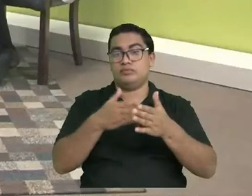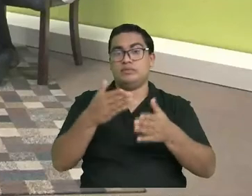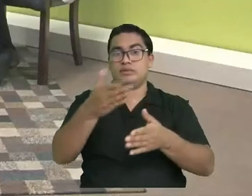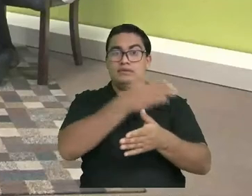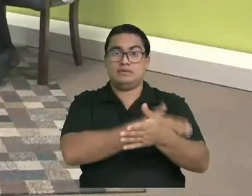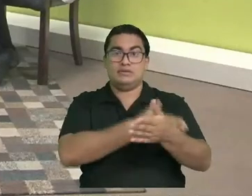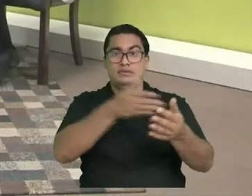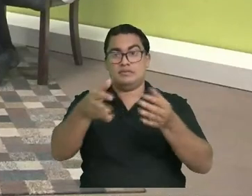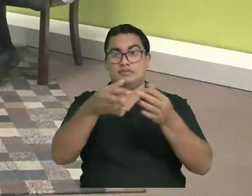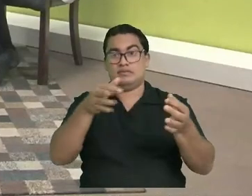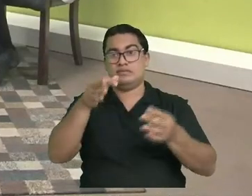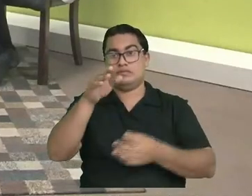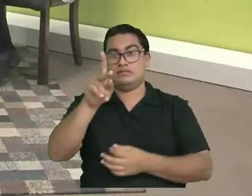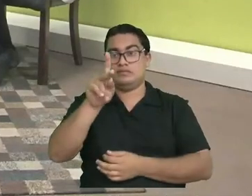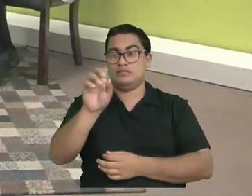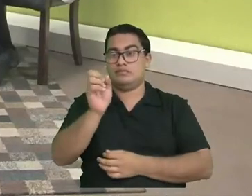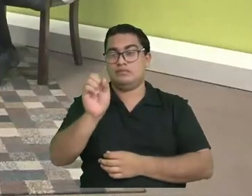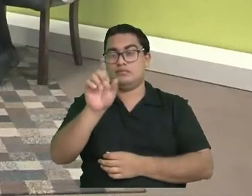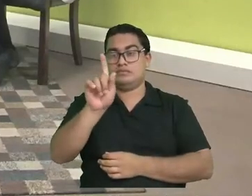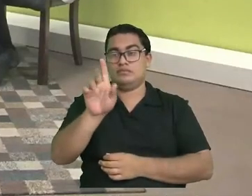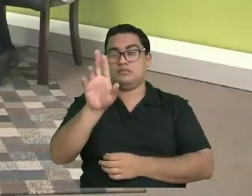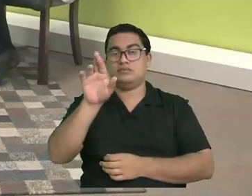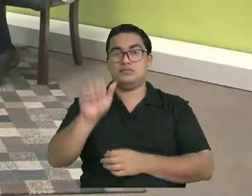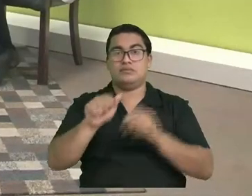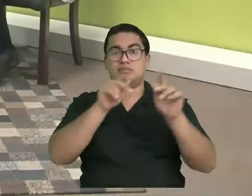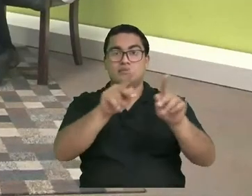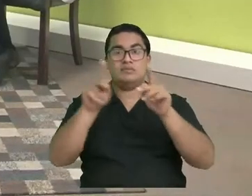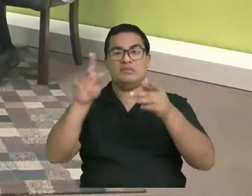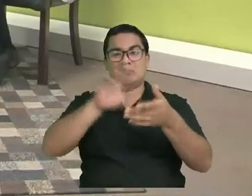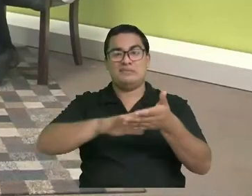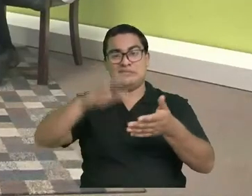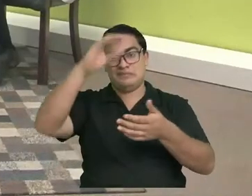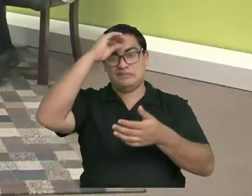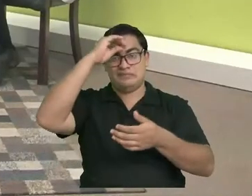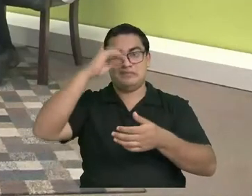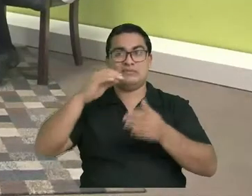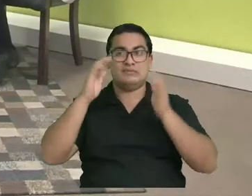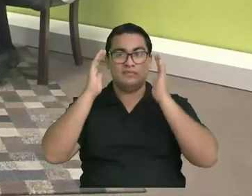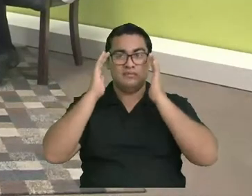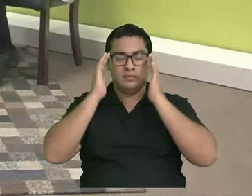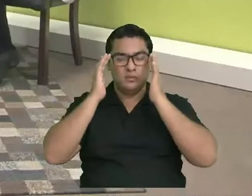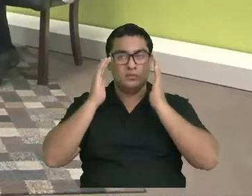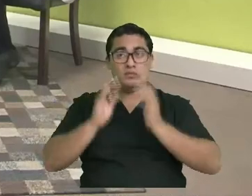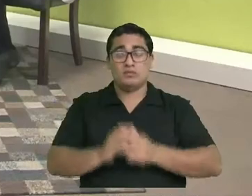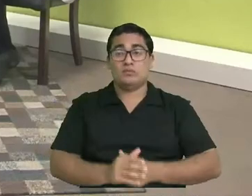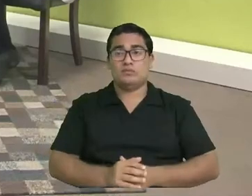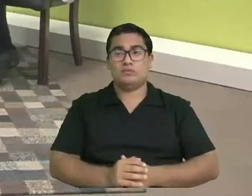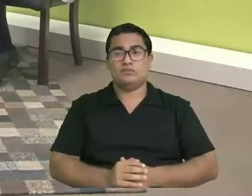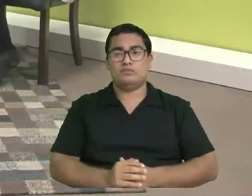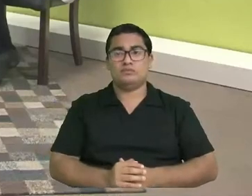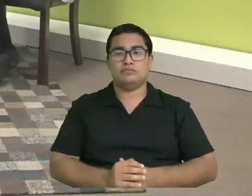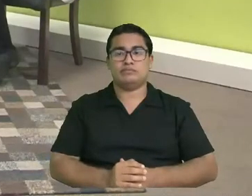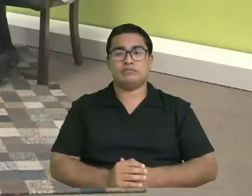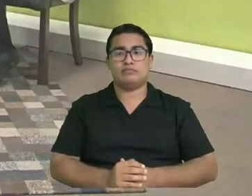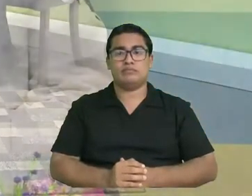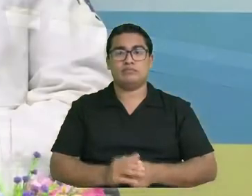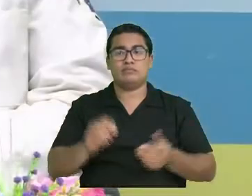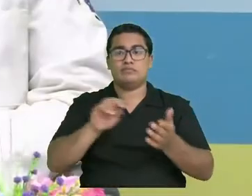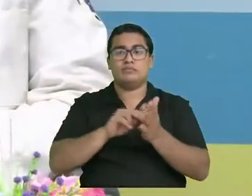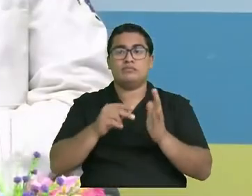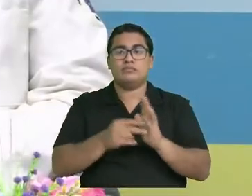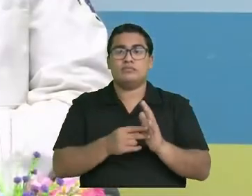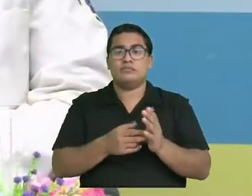algo que nosotros tenemos que aprender. Sí. Es autónomo. Pues, sí, la postura es la